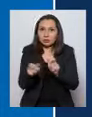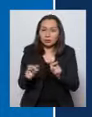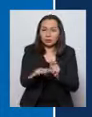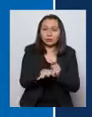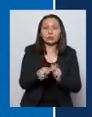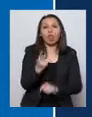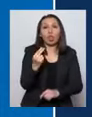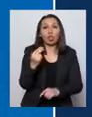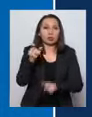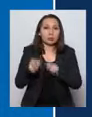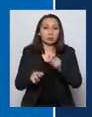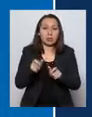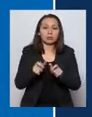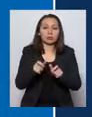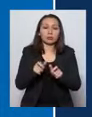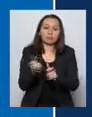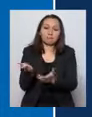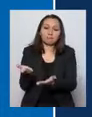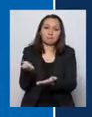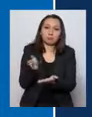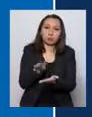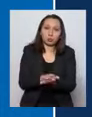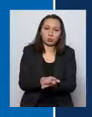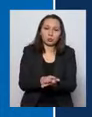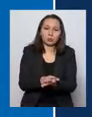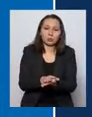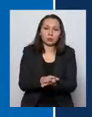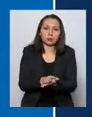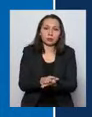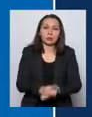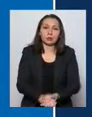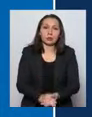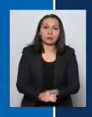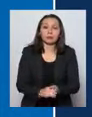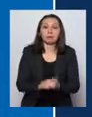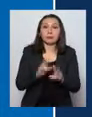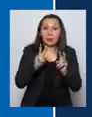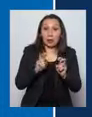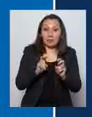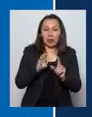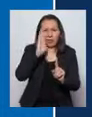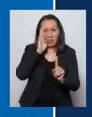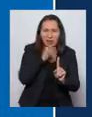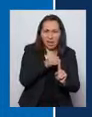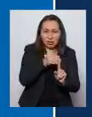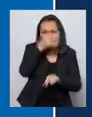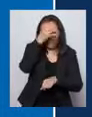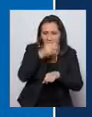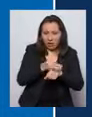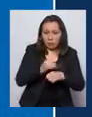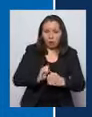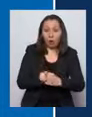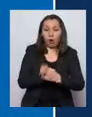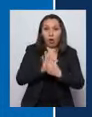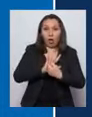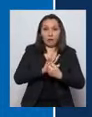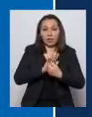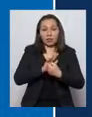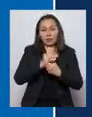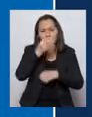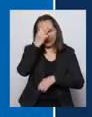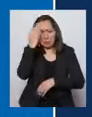12 personas que han perdido en la vida ya sea directamente por la infección